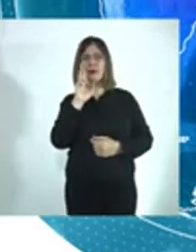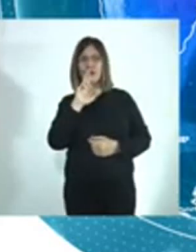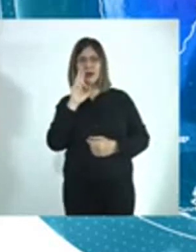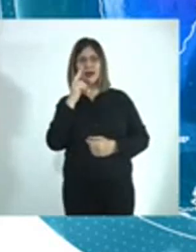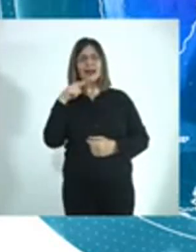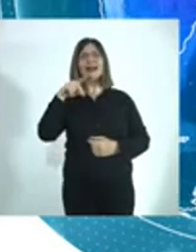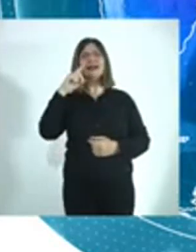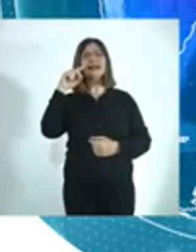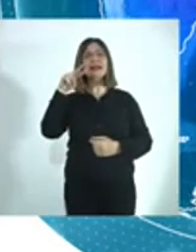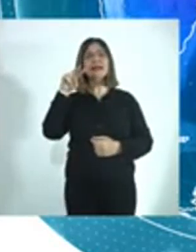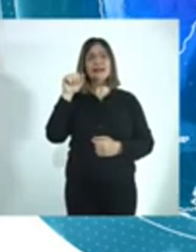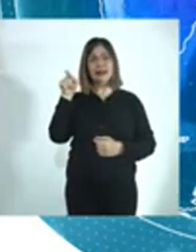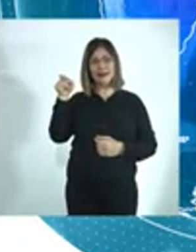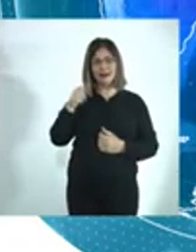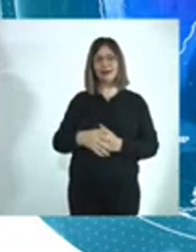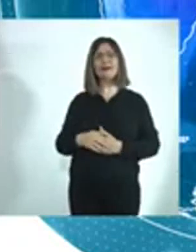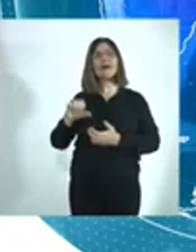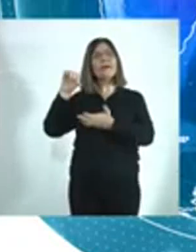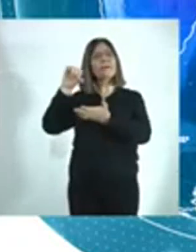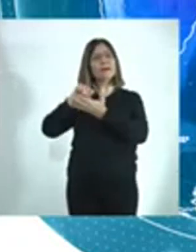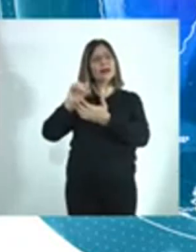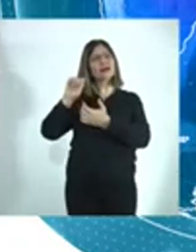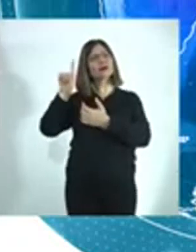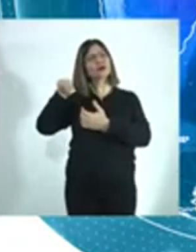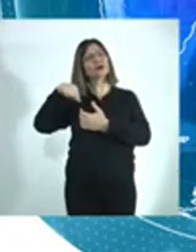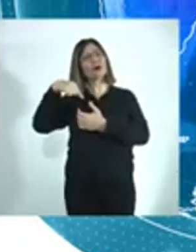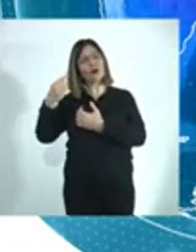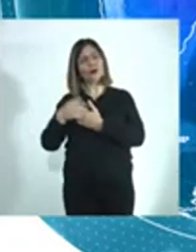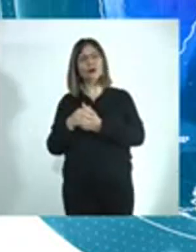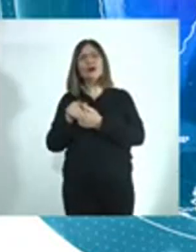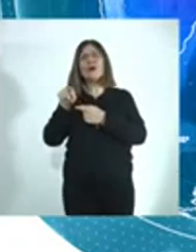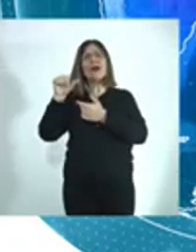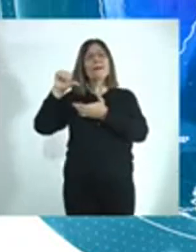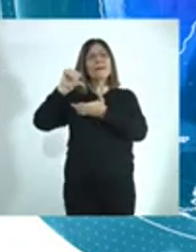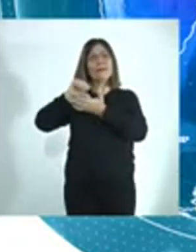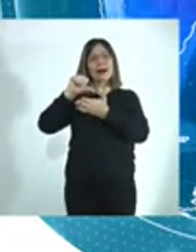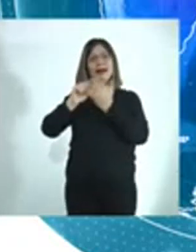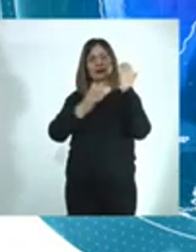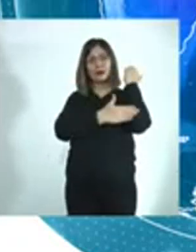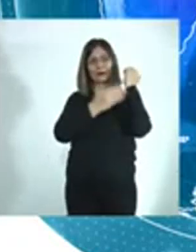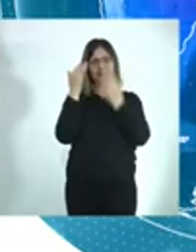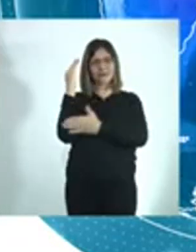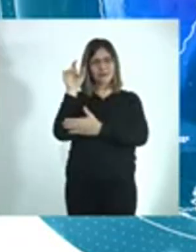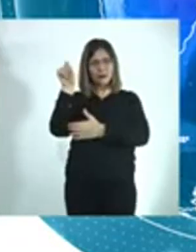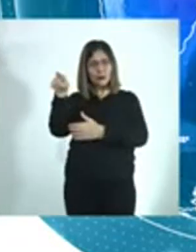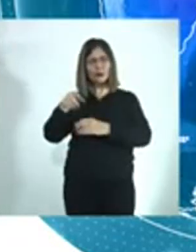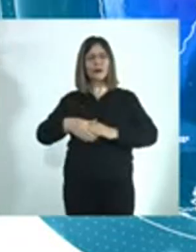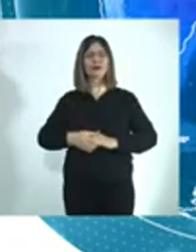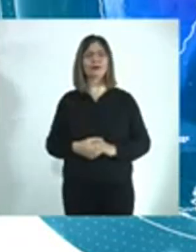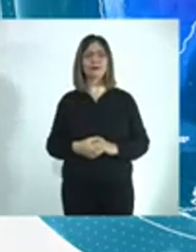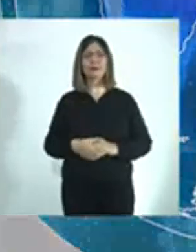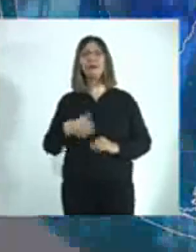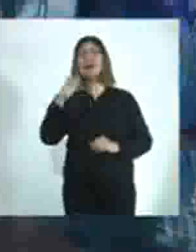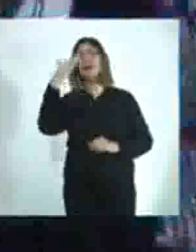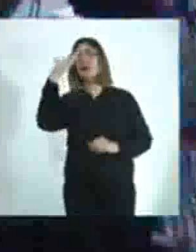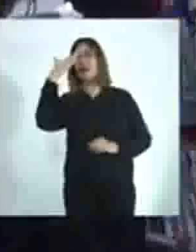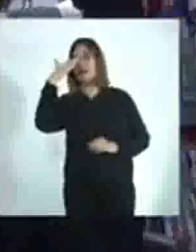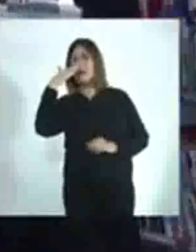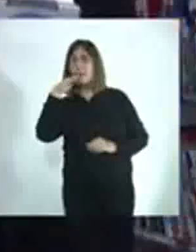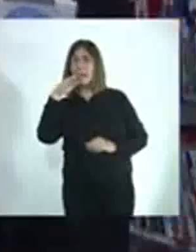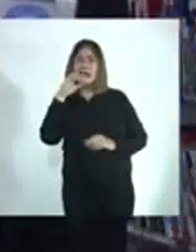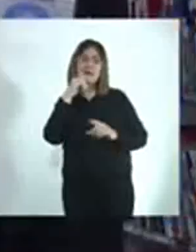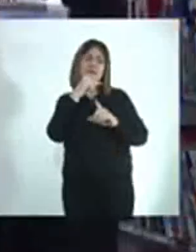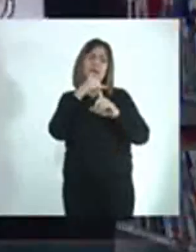Nueva Zelanda. Bien. Luego el cierre ya de la jornada, pasada las 11 de la mañana, la habilitación online, que recordemos